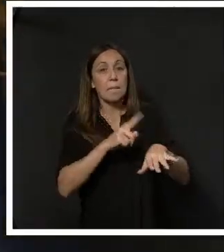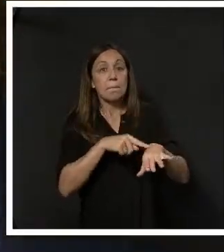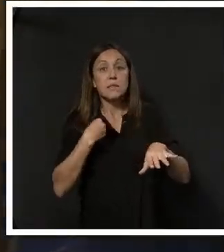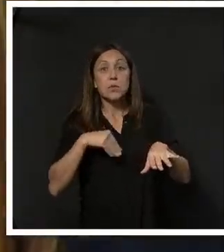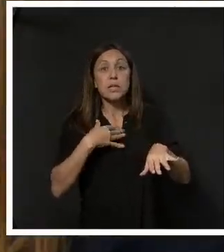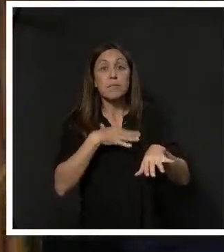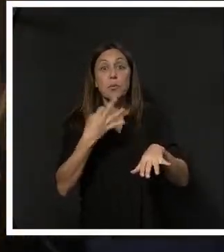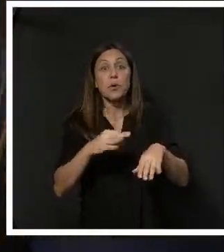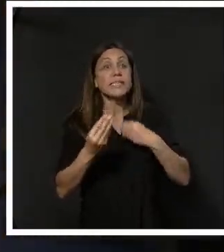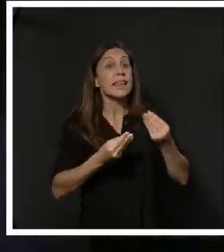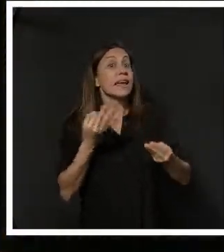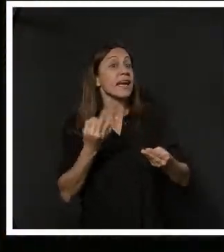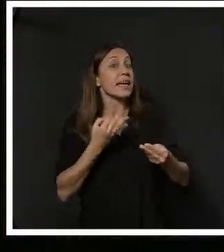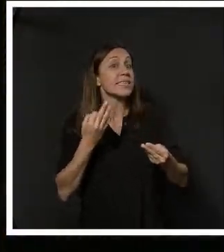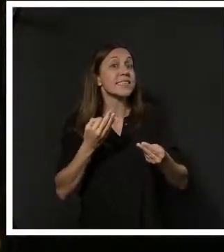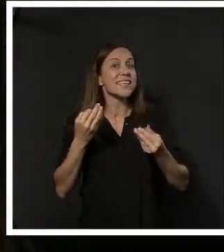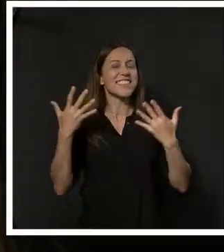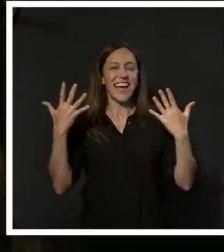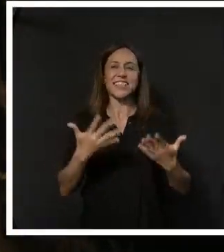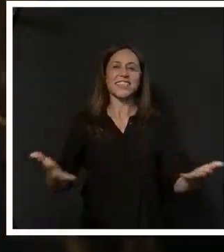cocíña tarará